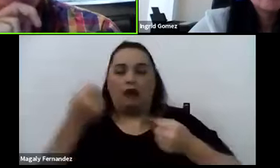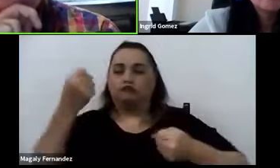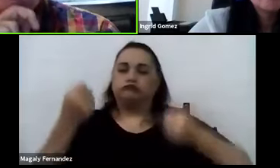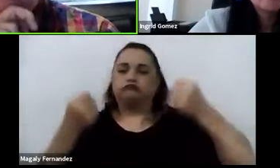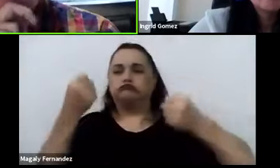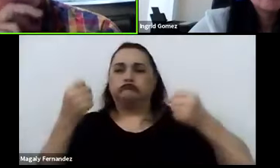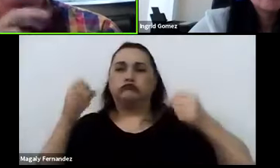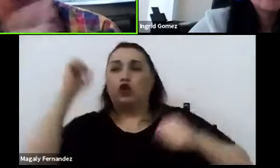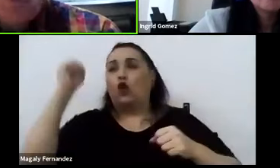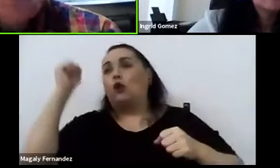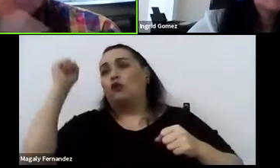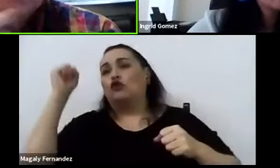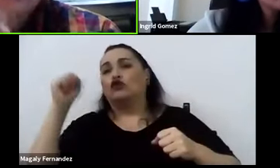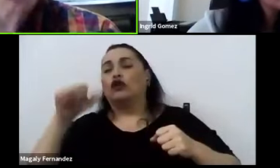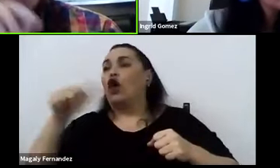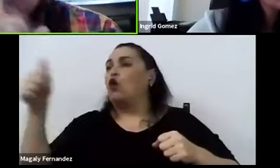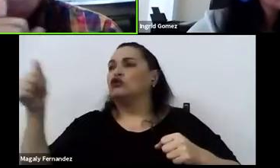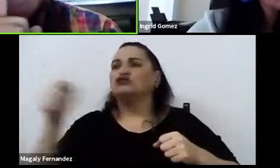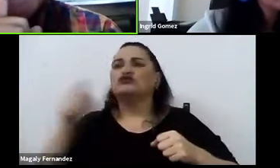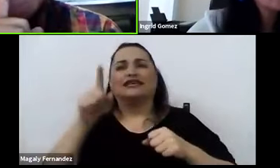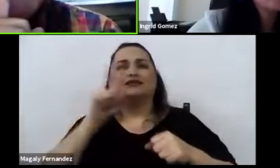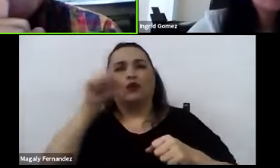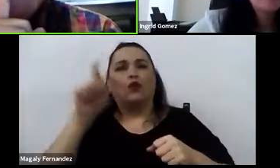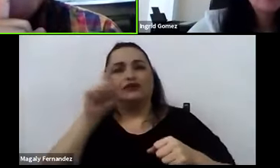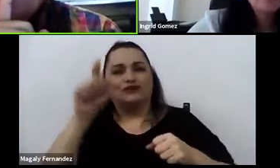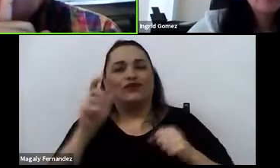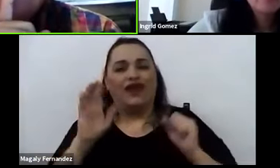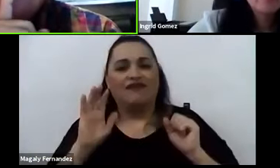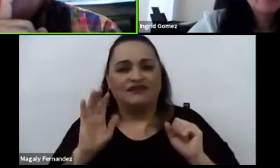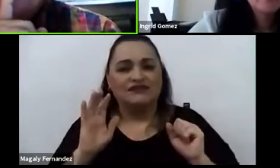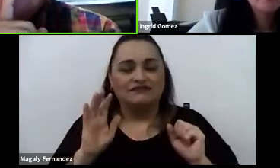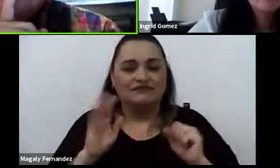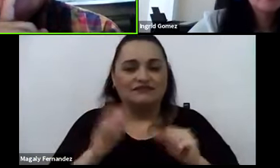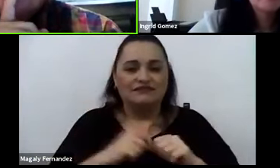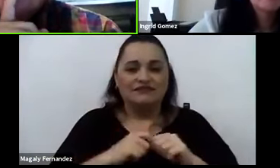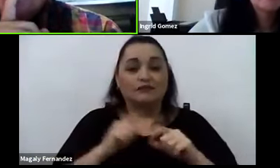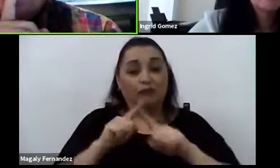de la población, como digo, es cuestionable, pero